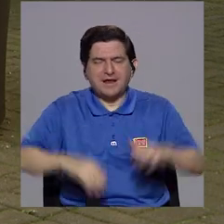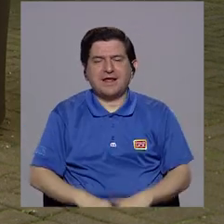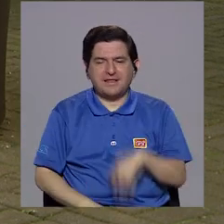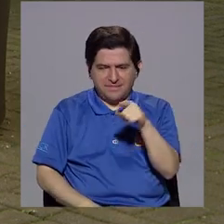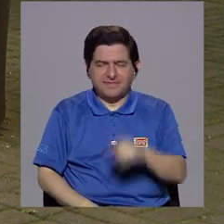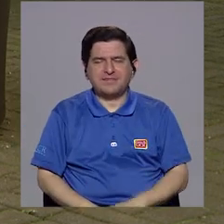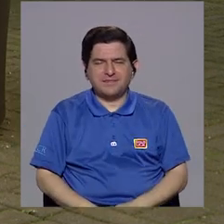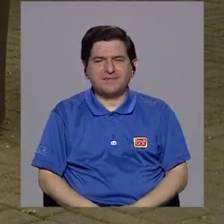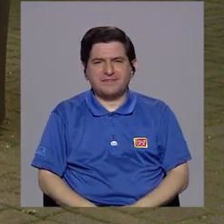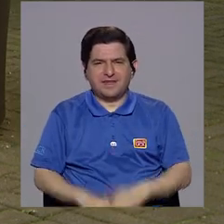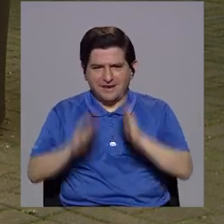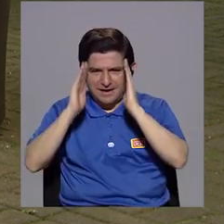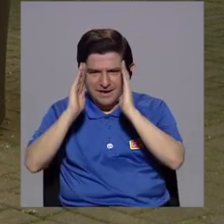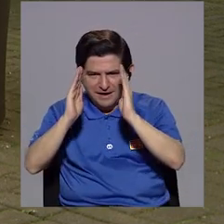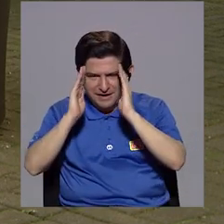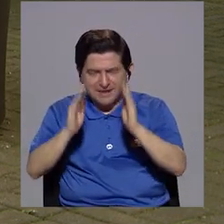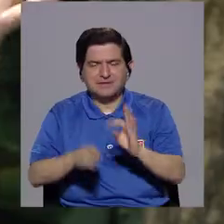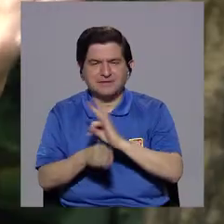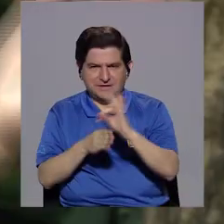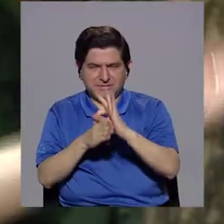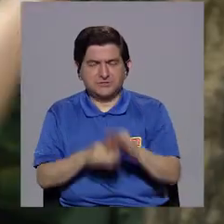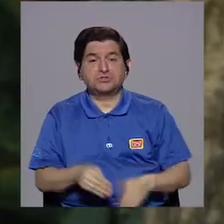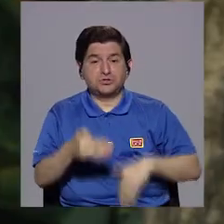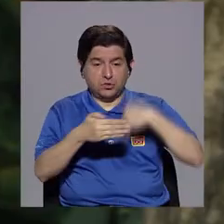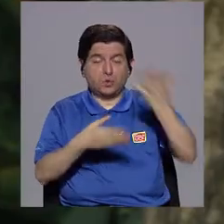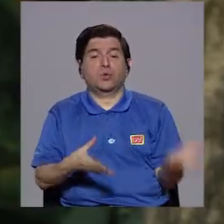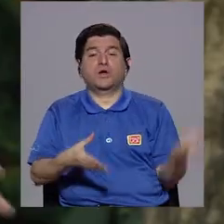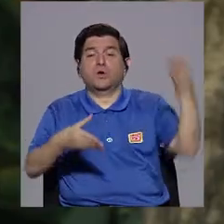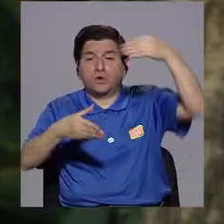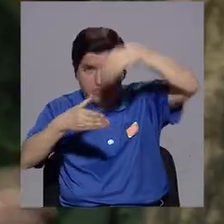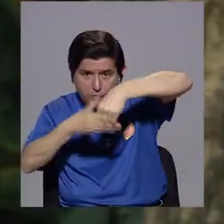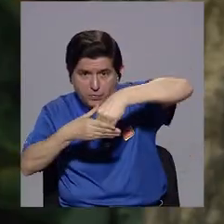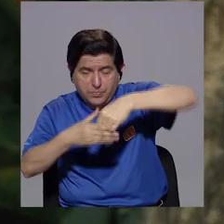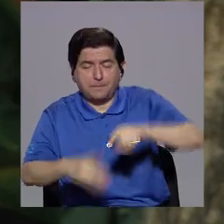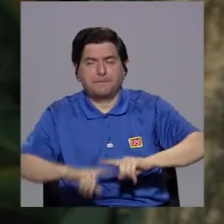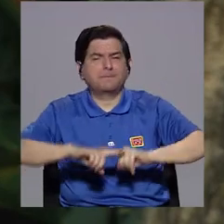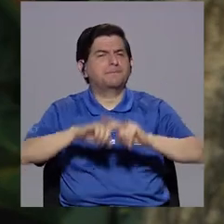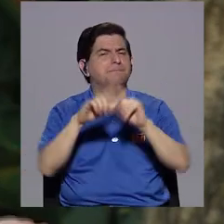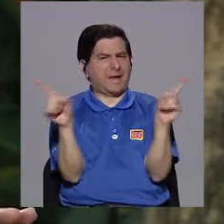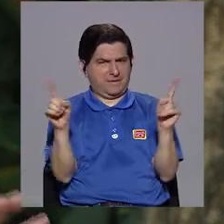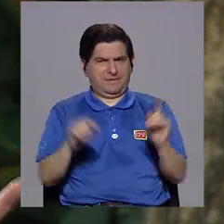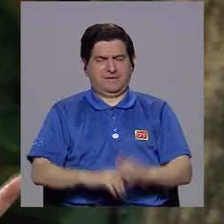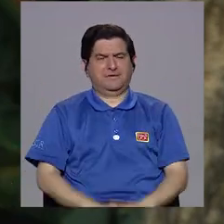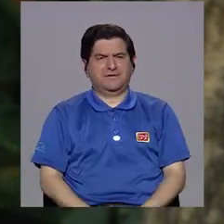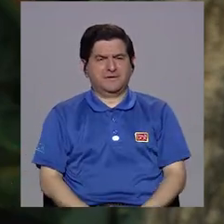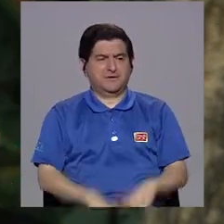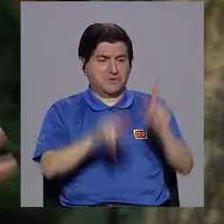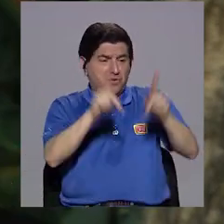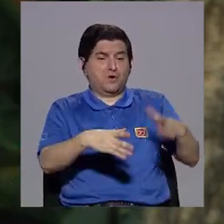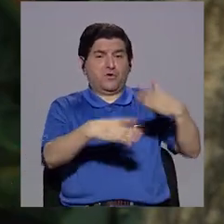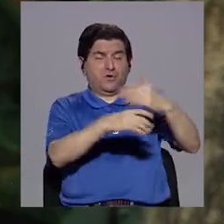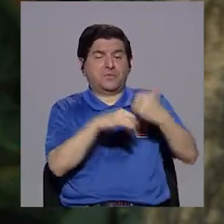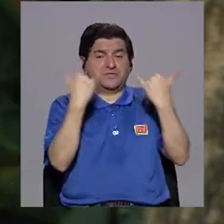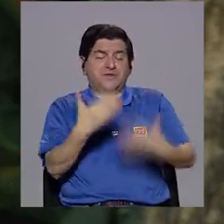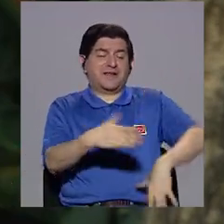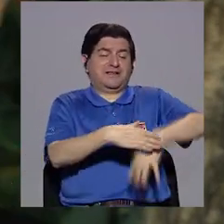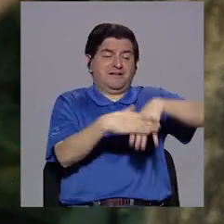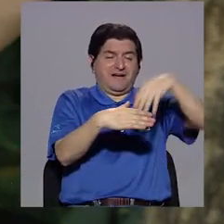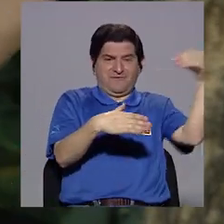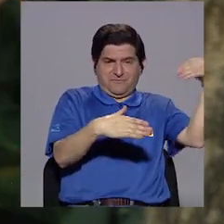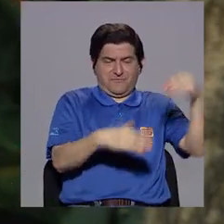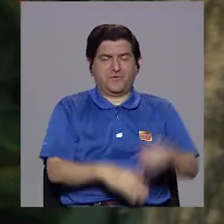espacio clínico o del momento clínico se pueda luego incorporar al espacio clínico. Sin embargo, lo que haga la persona